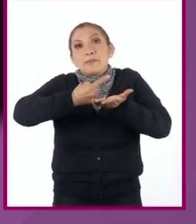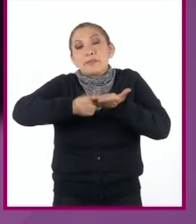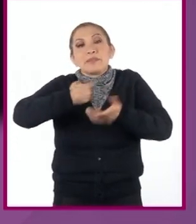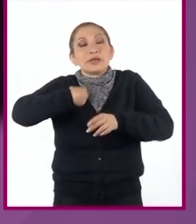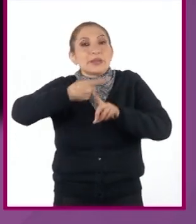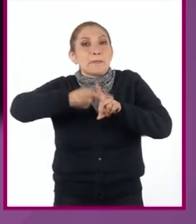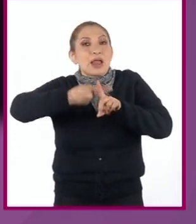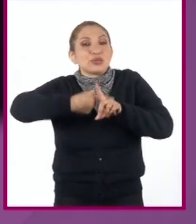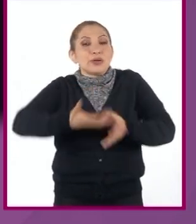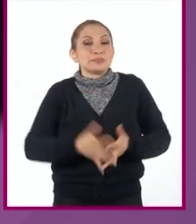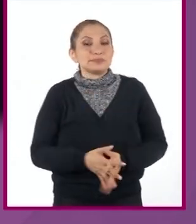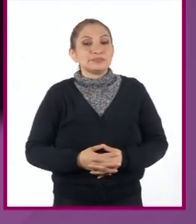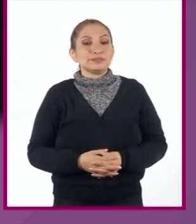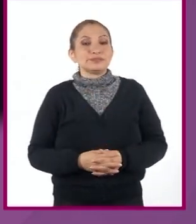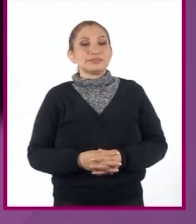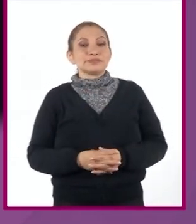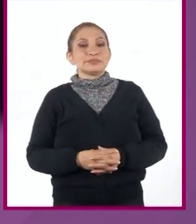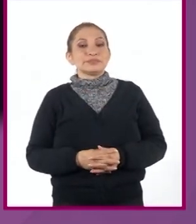temperatura.